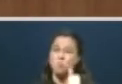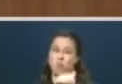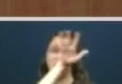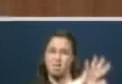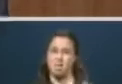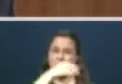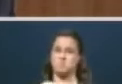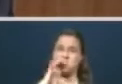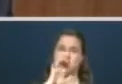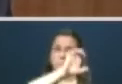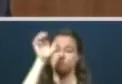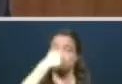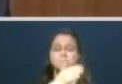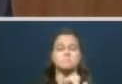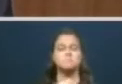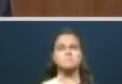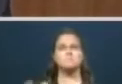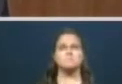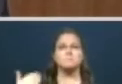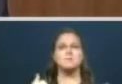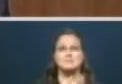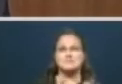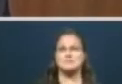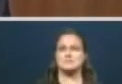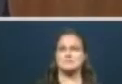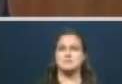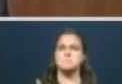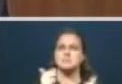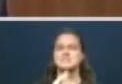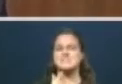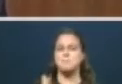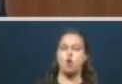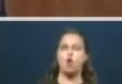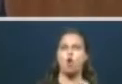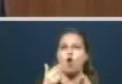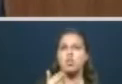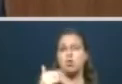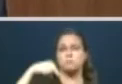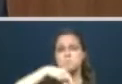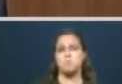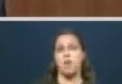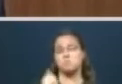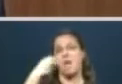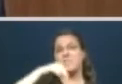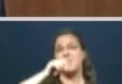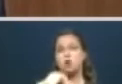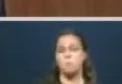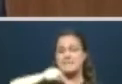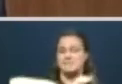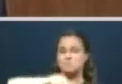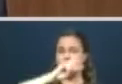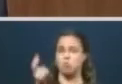a nuestra comunidad la correspondido impulsar de manera especial el corredor atlántico para el transporte multimodal y la logística